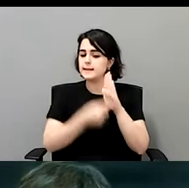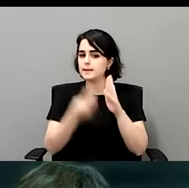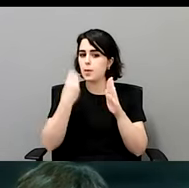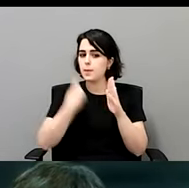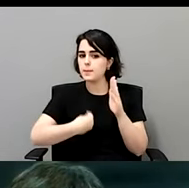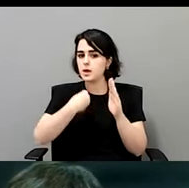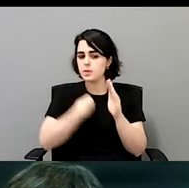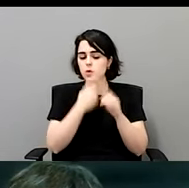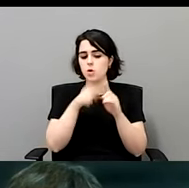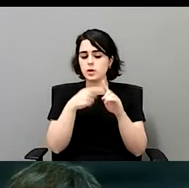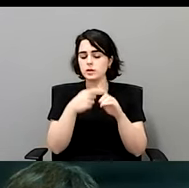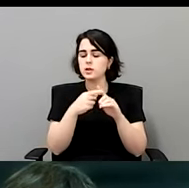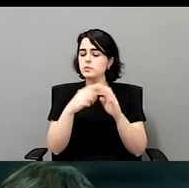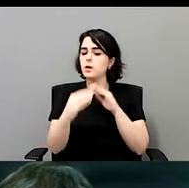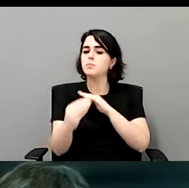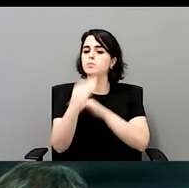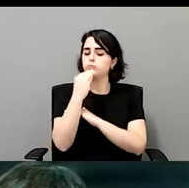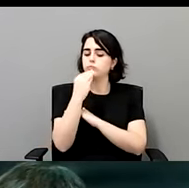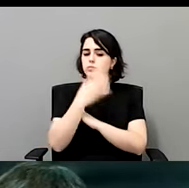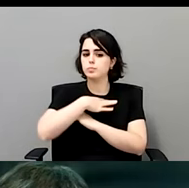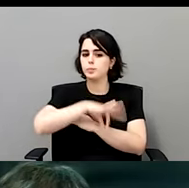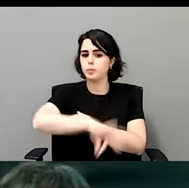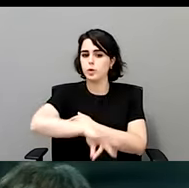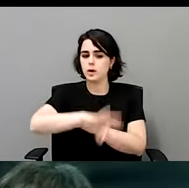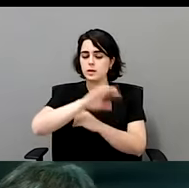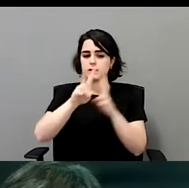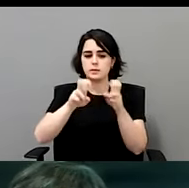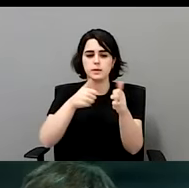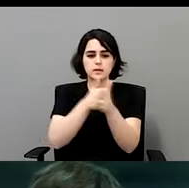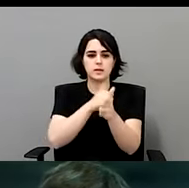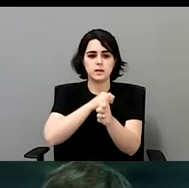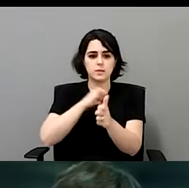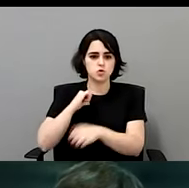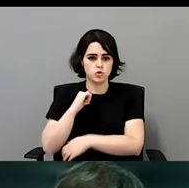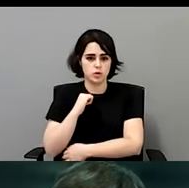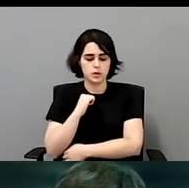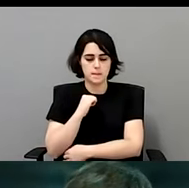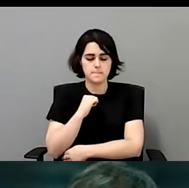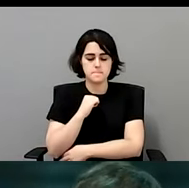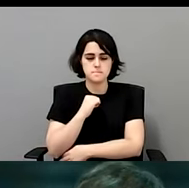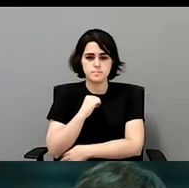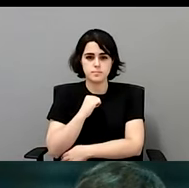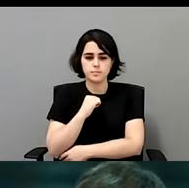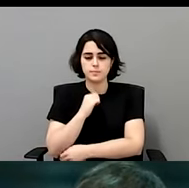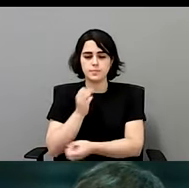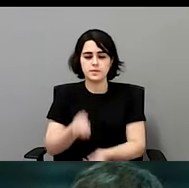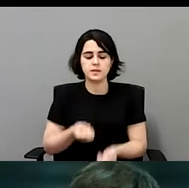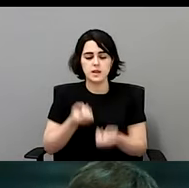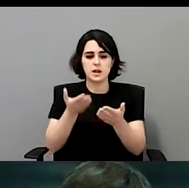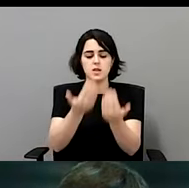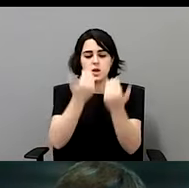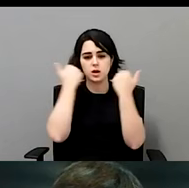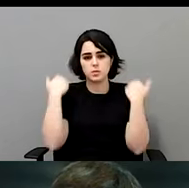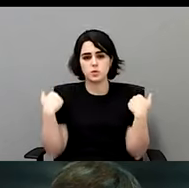para la prestación de la asistencia personal. Una declaración responsable de